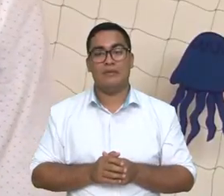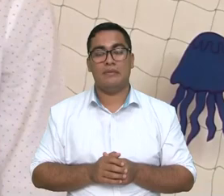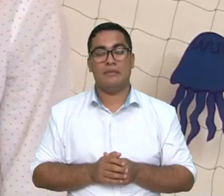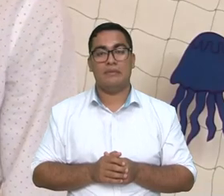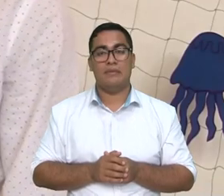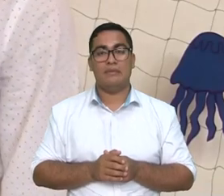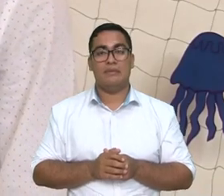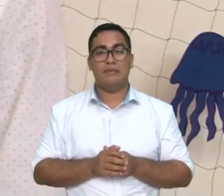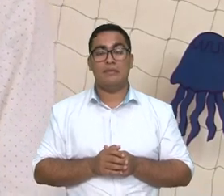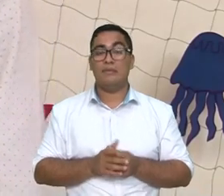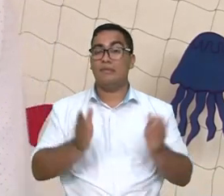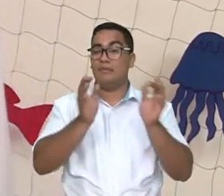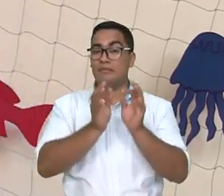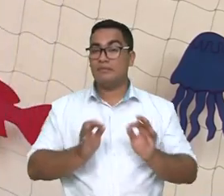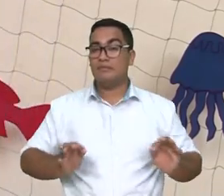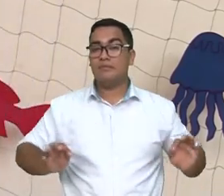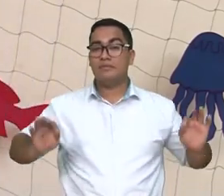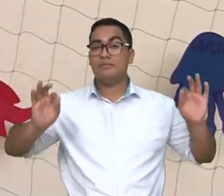Es importante